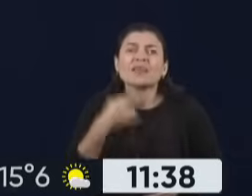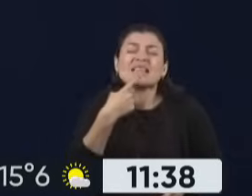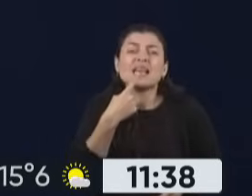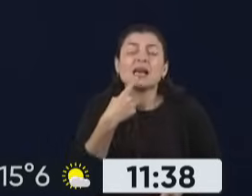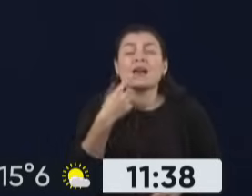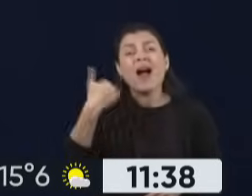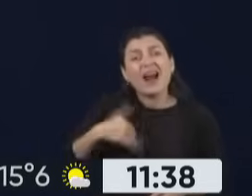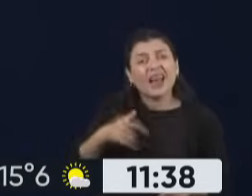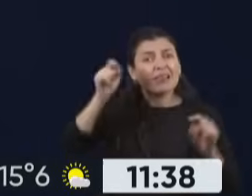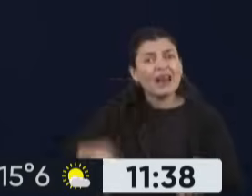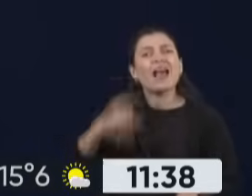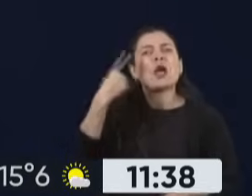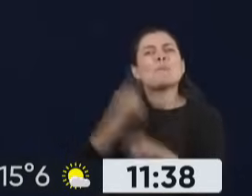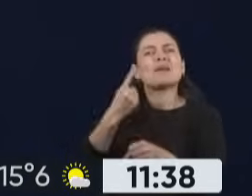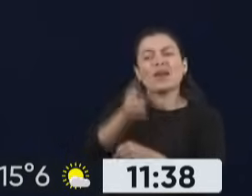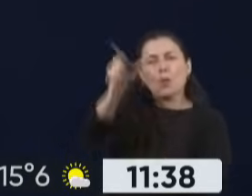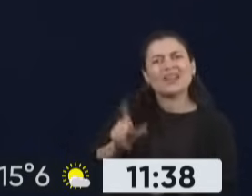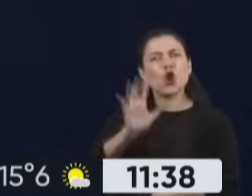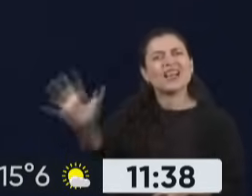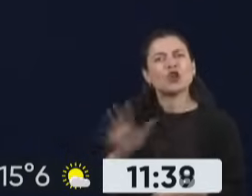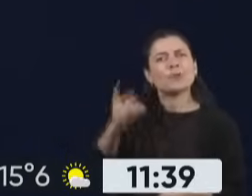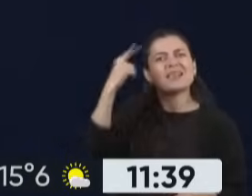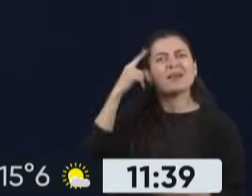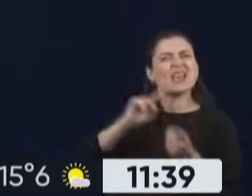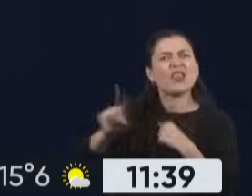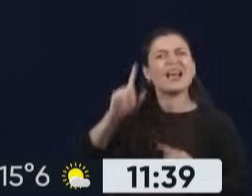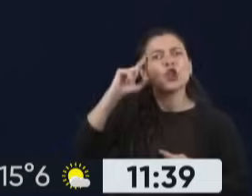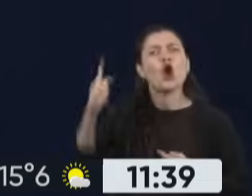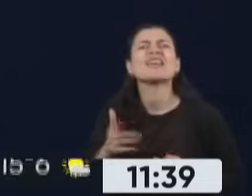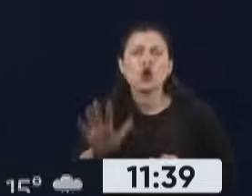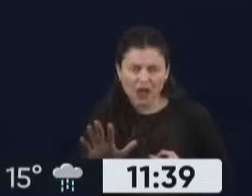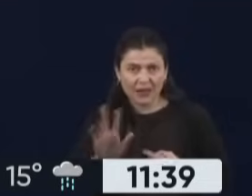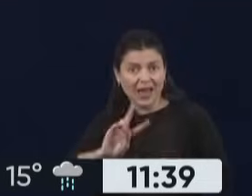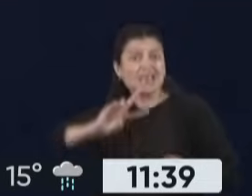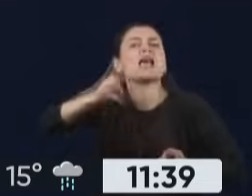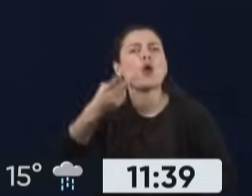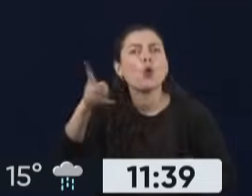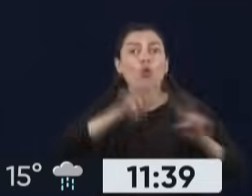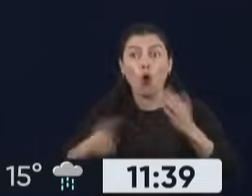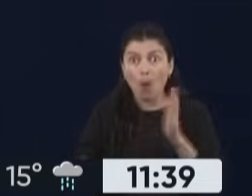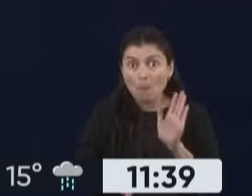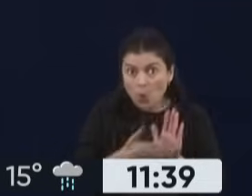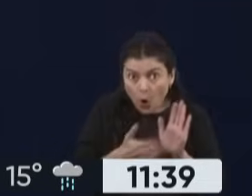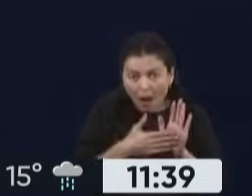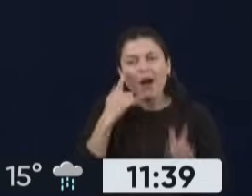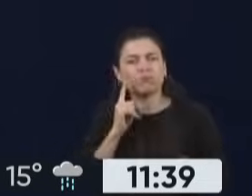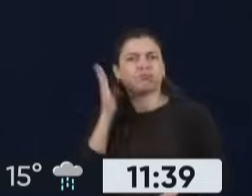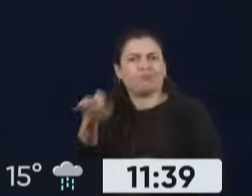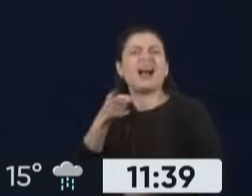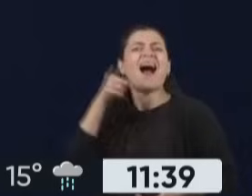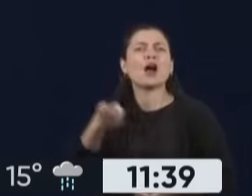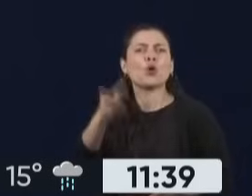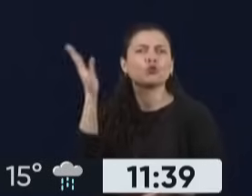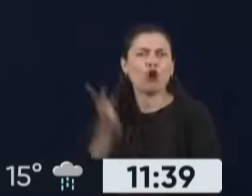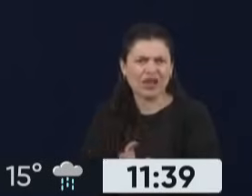inocencia consagrado en nuestra Constitución argentina. Estas medidas enemistaron a la ciudadanía con nuestro